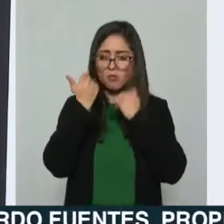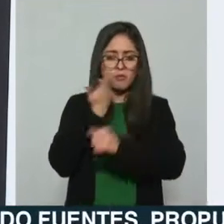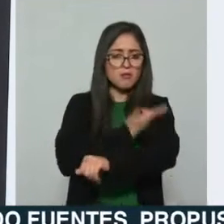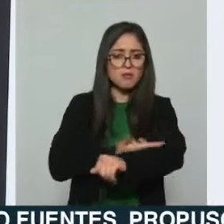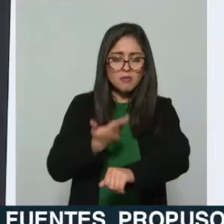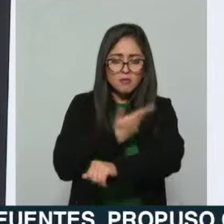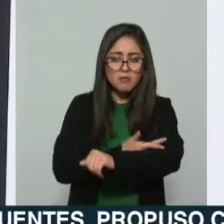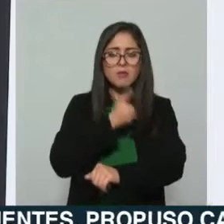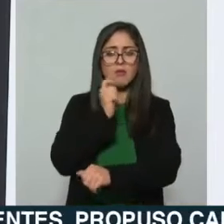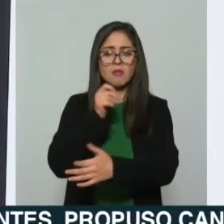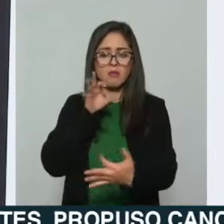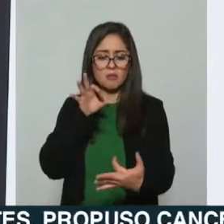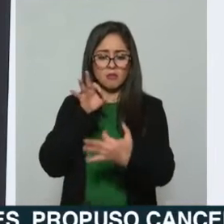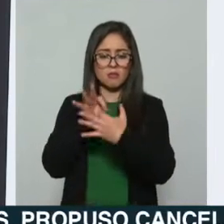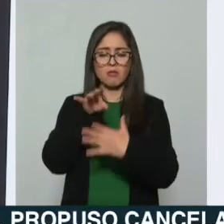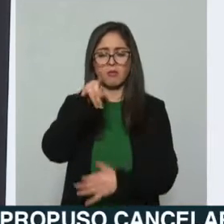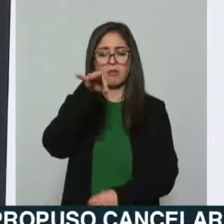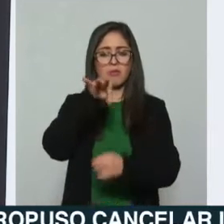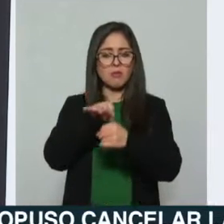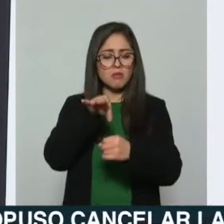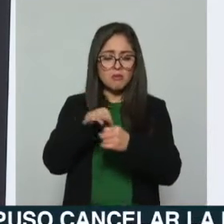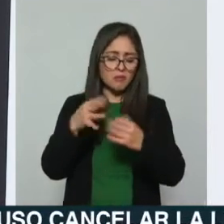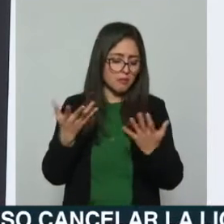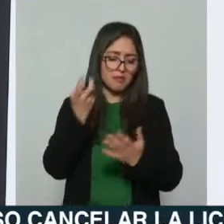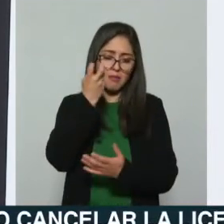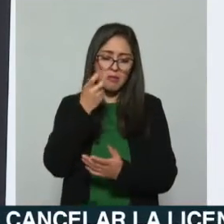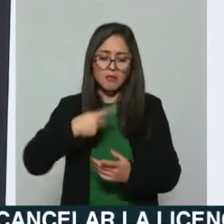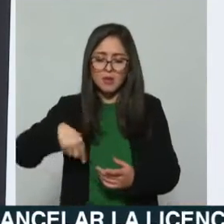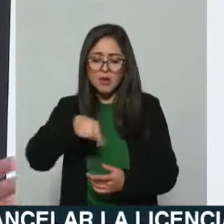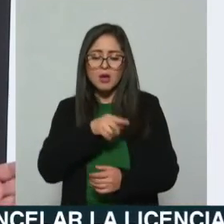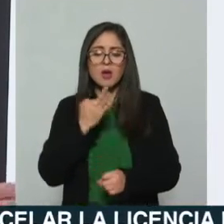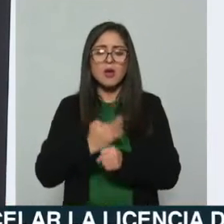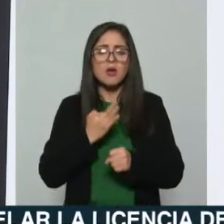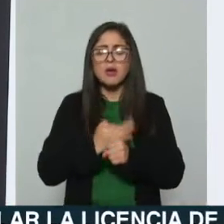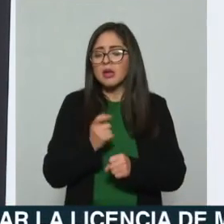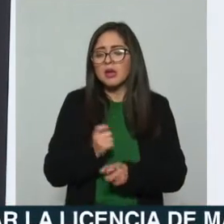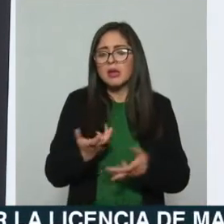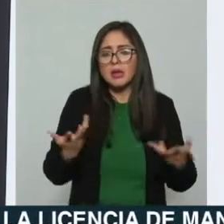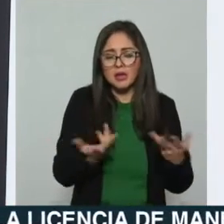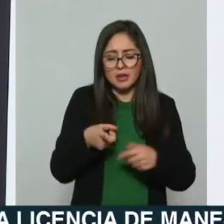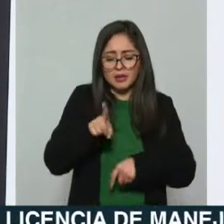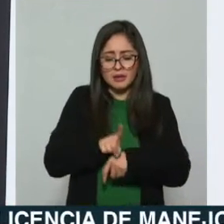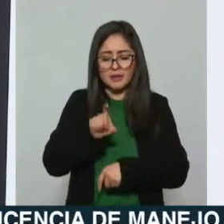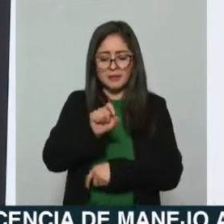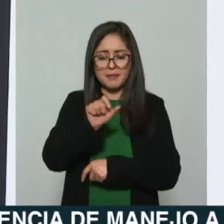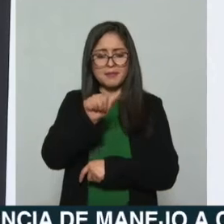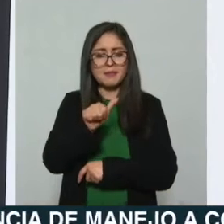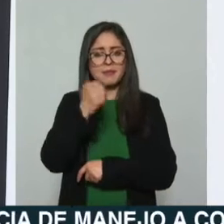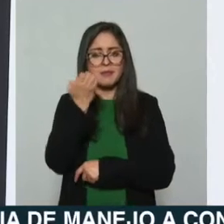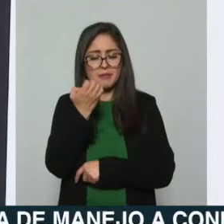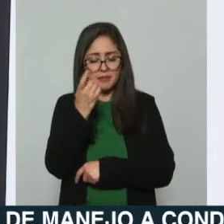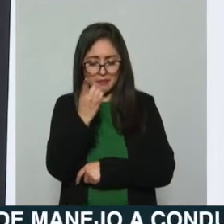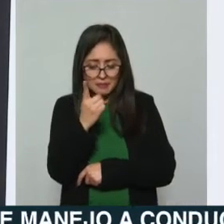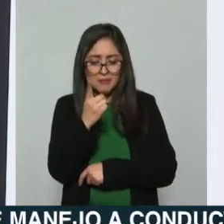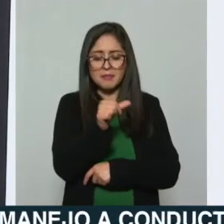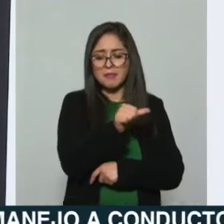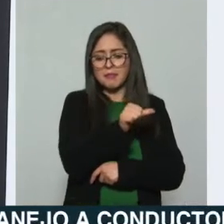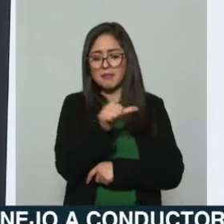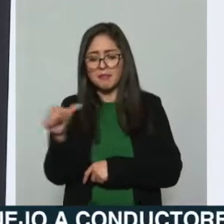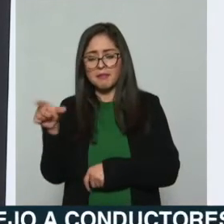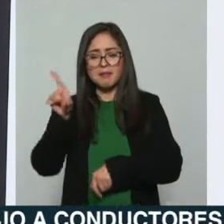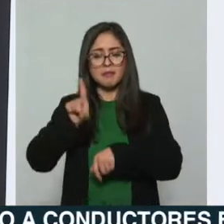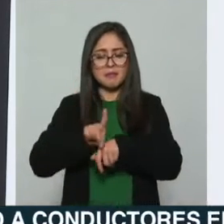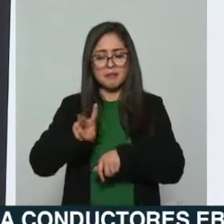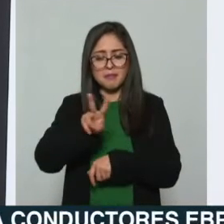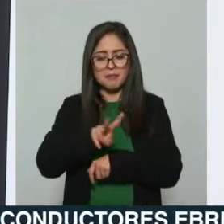sería concurrente con la elección, entonces no habría posibilidad. Ahorita, ¿qué sigue? Bueno, a partir del 26 de diciembre, Ale, y hasta el próximo viernes,